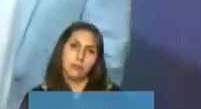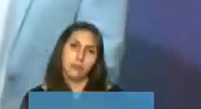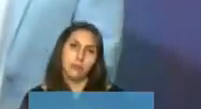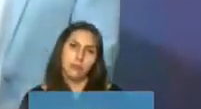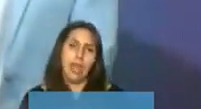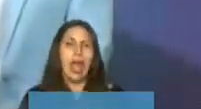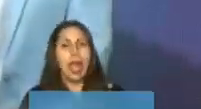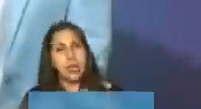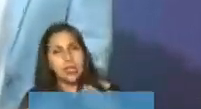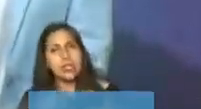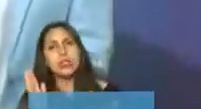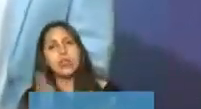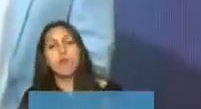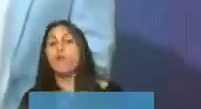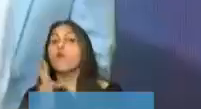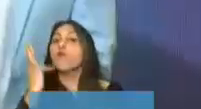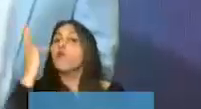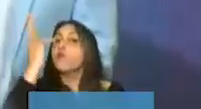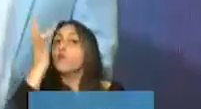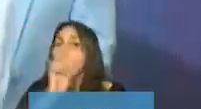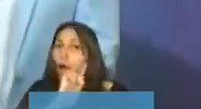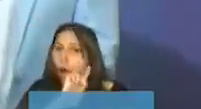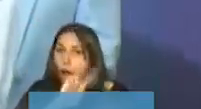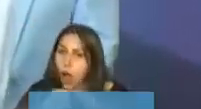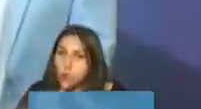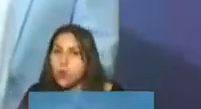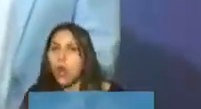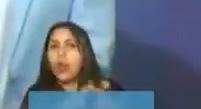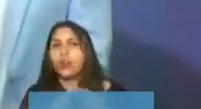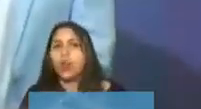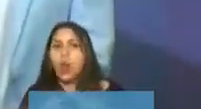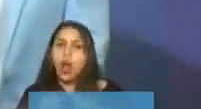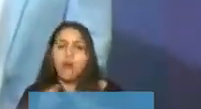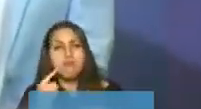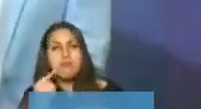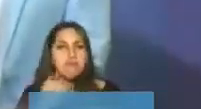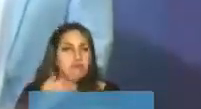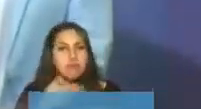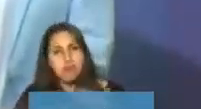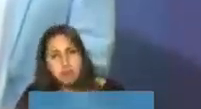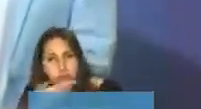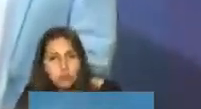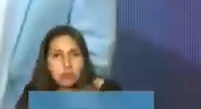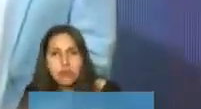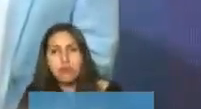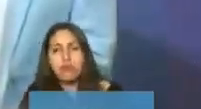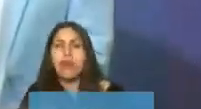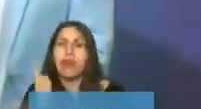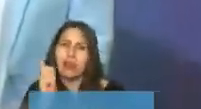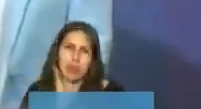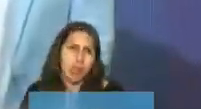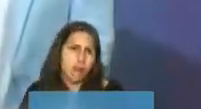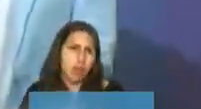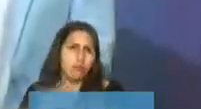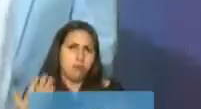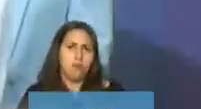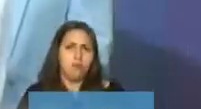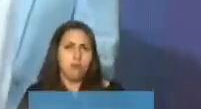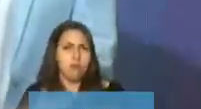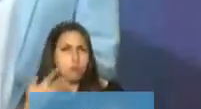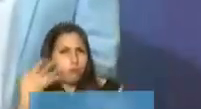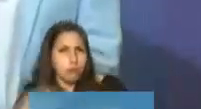de futuros acuerdos, de entendimientos que tienen que estar impregnados de